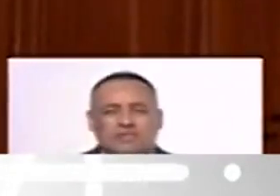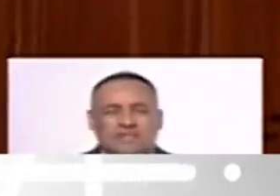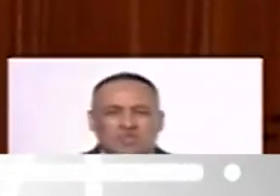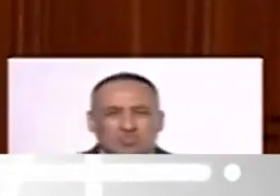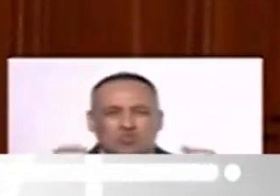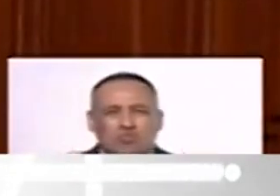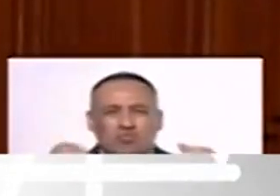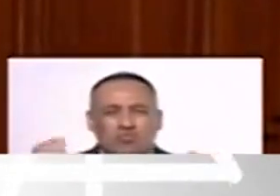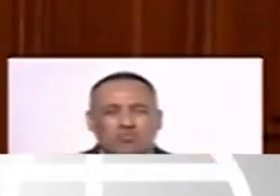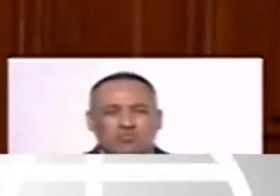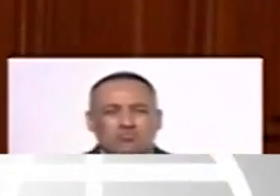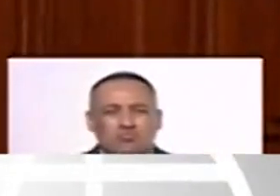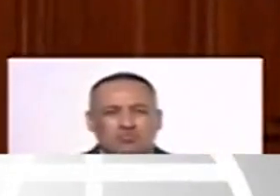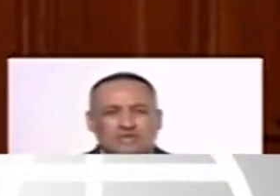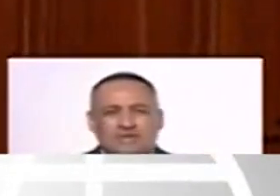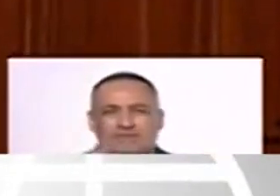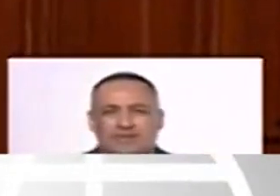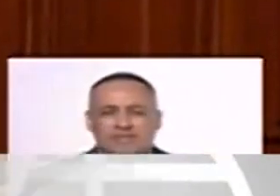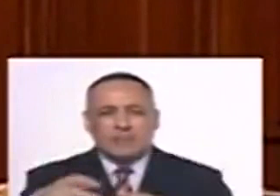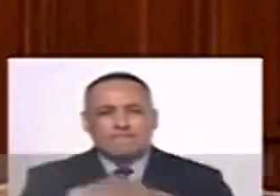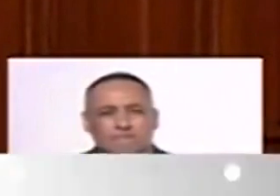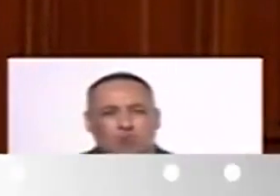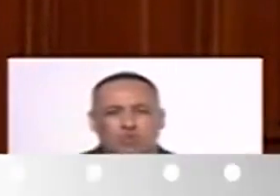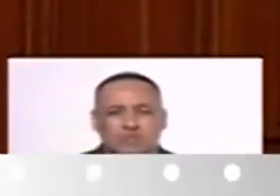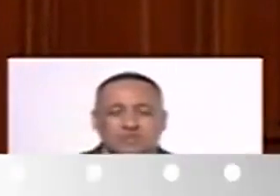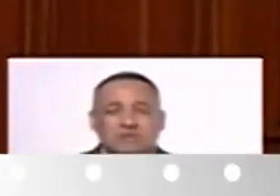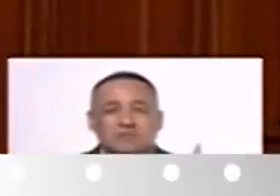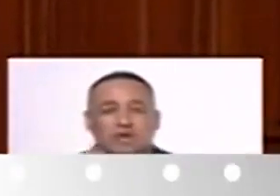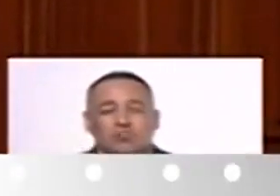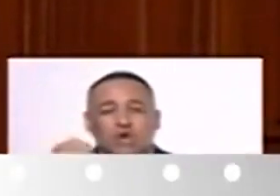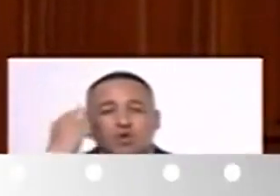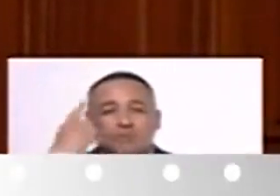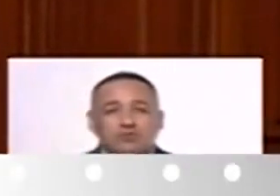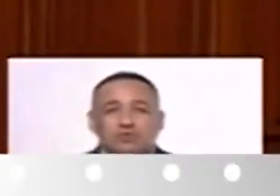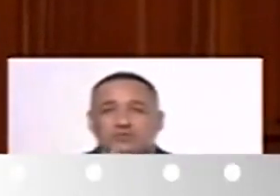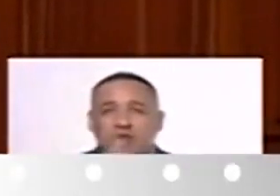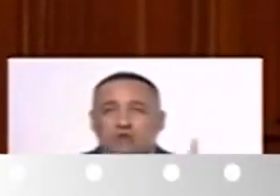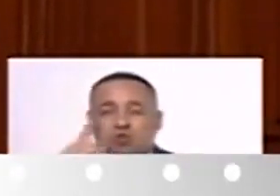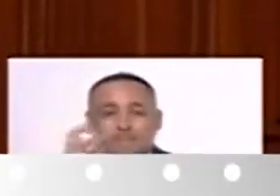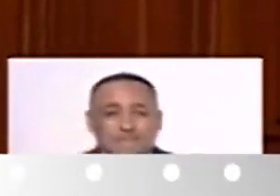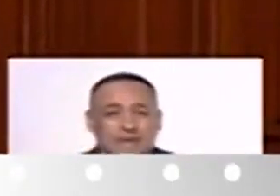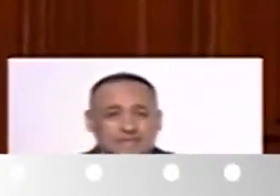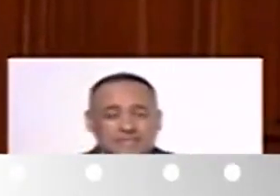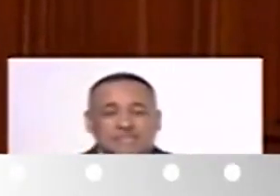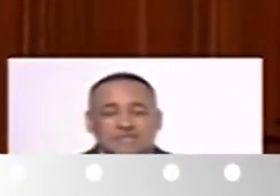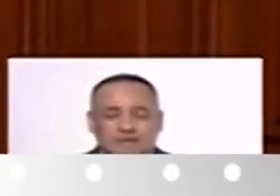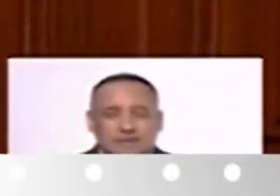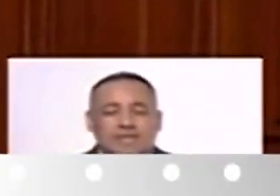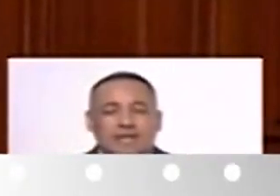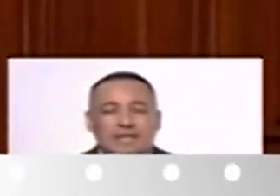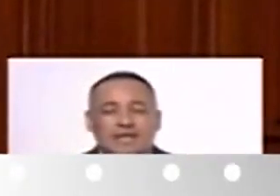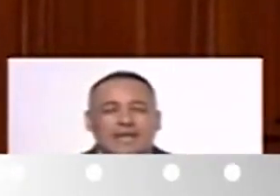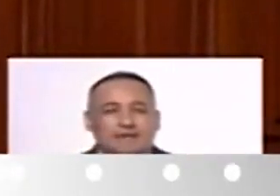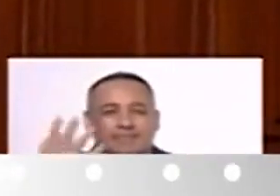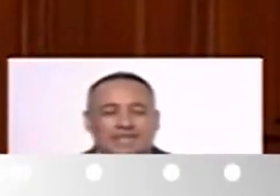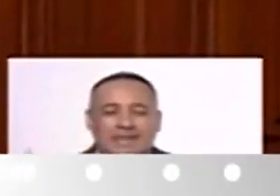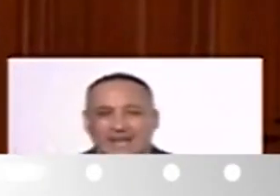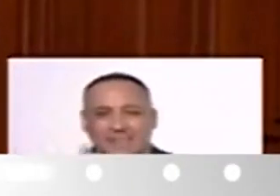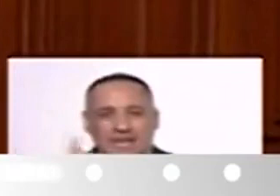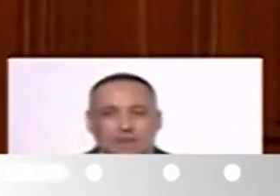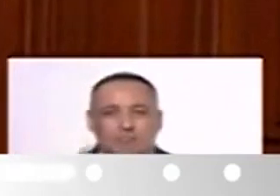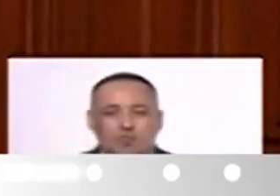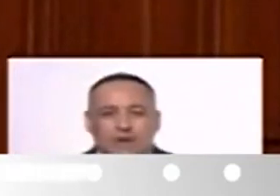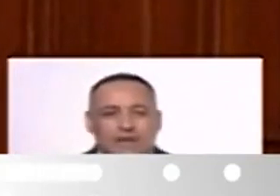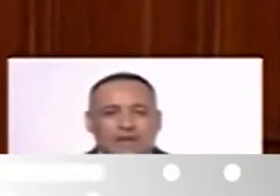protestas regionales, de alguna incomprensión internacional y de legítima expectativa general por